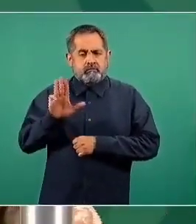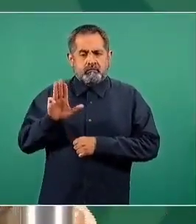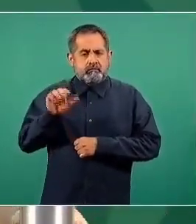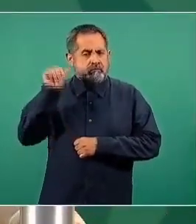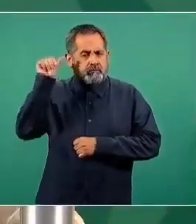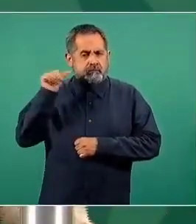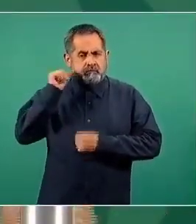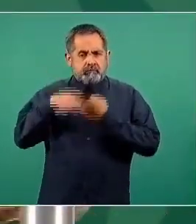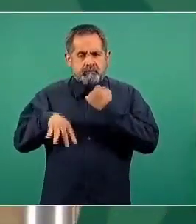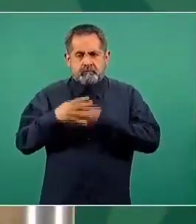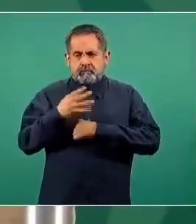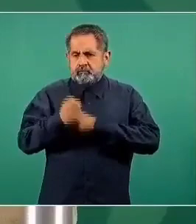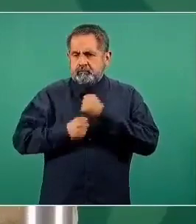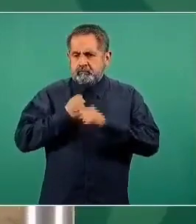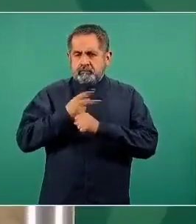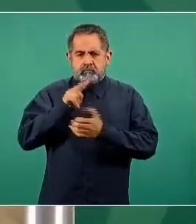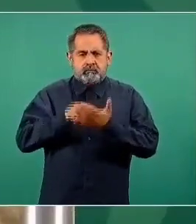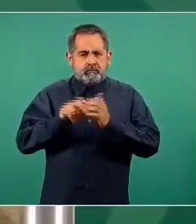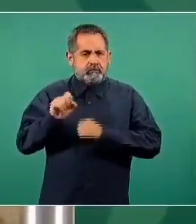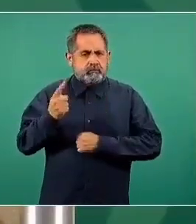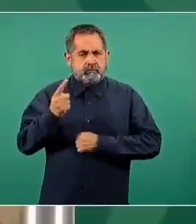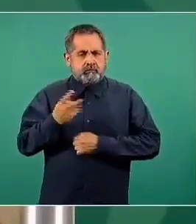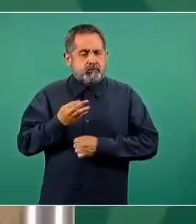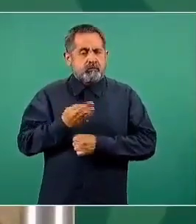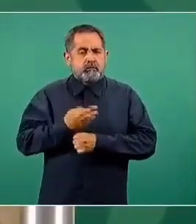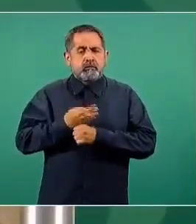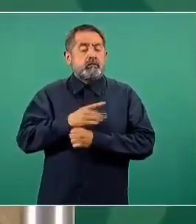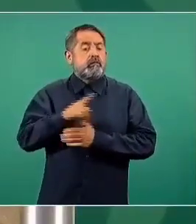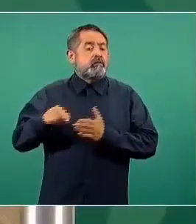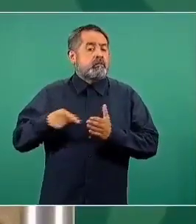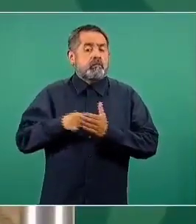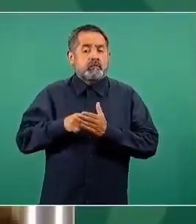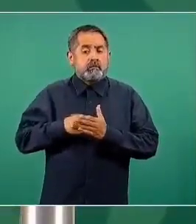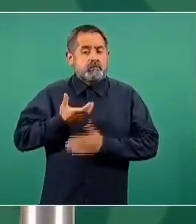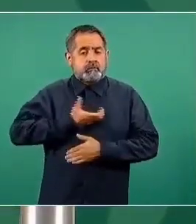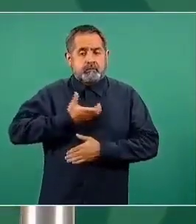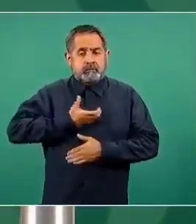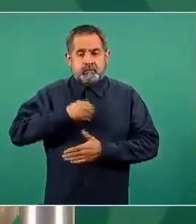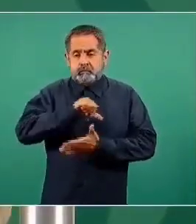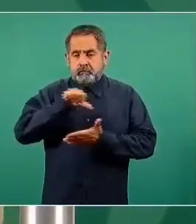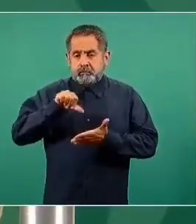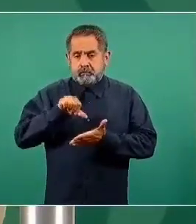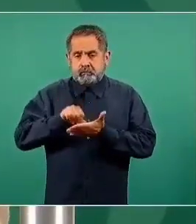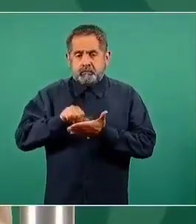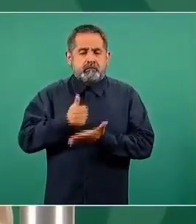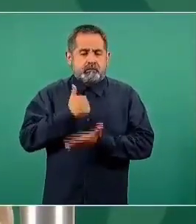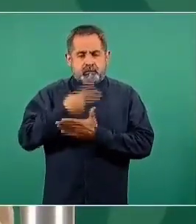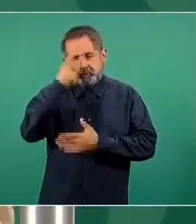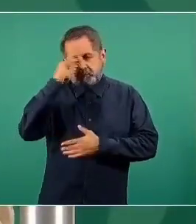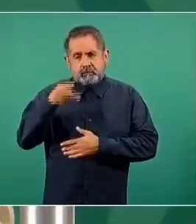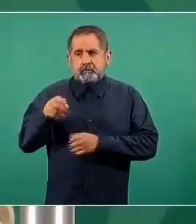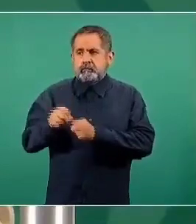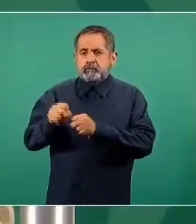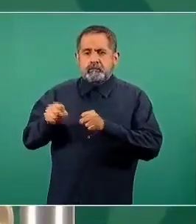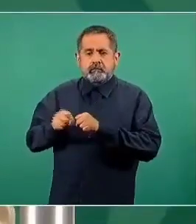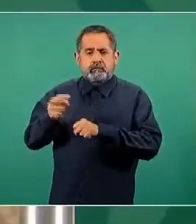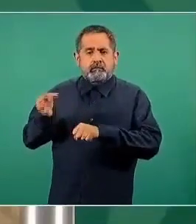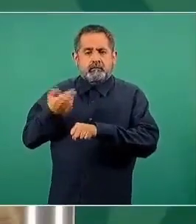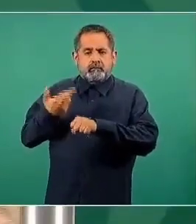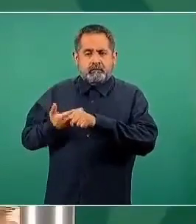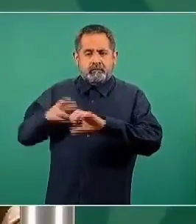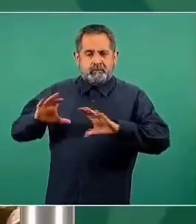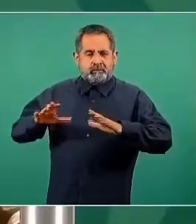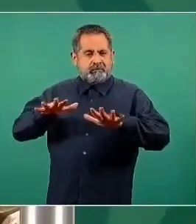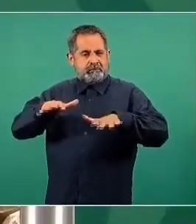abril de 2021 y estamos en el Palacio Nacional de México, en el Salón Tesorería, en la Ciudad de México.